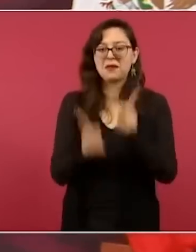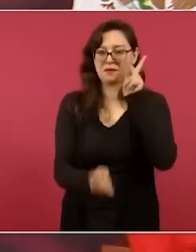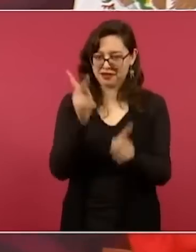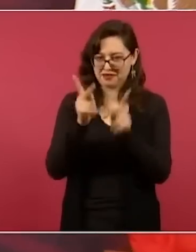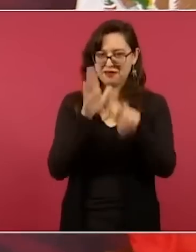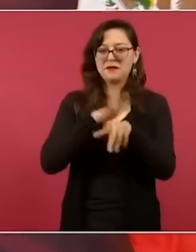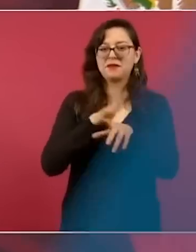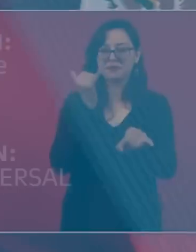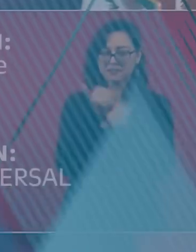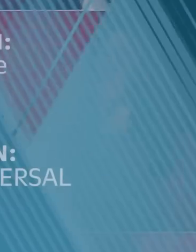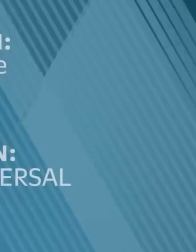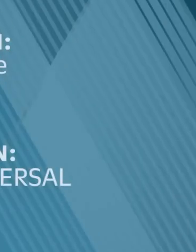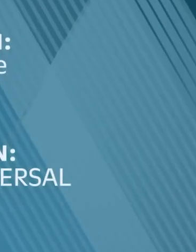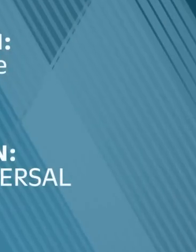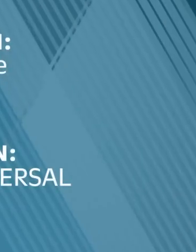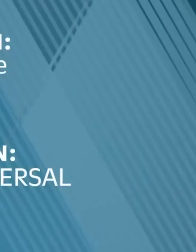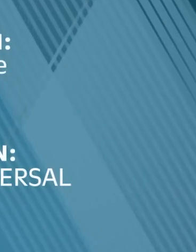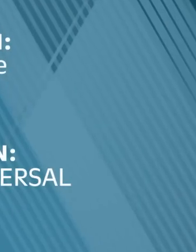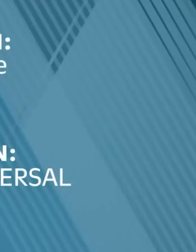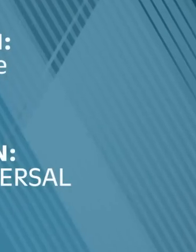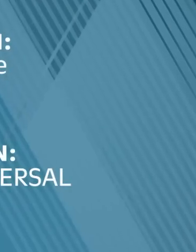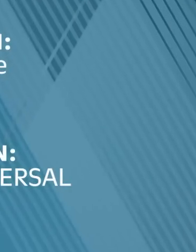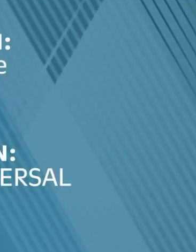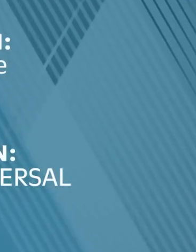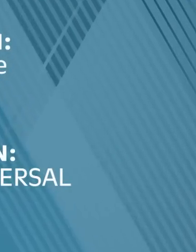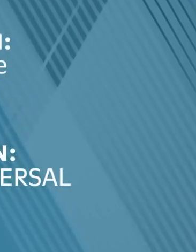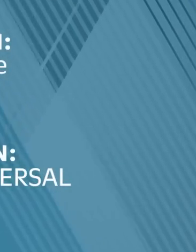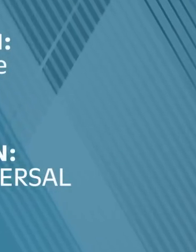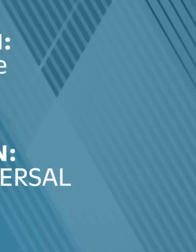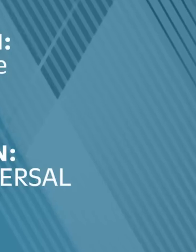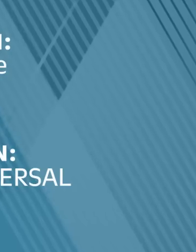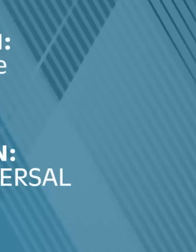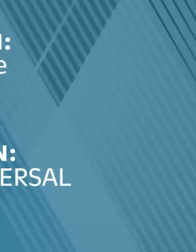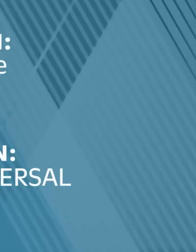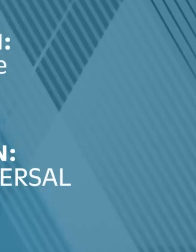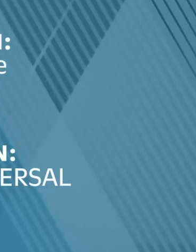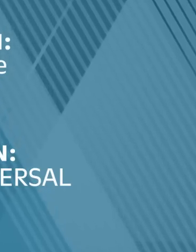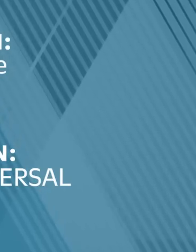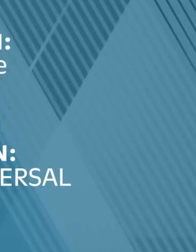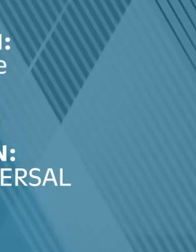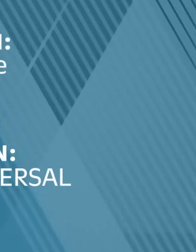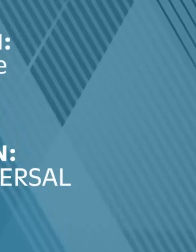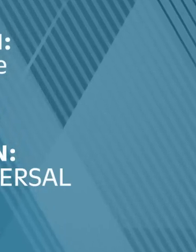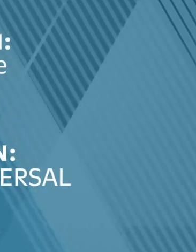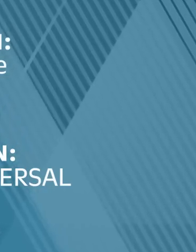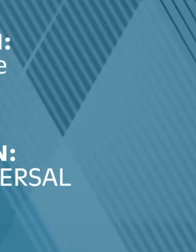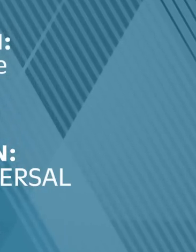Ah, quedan pues. Ahí nos vemos.